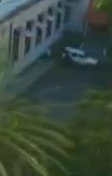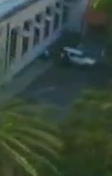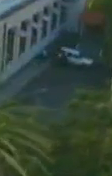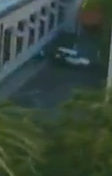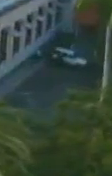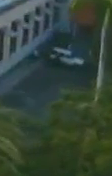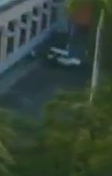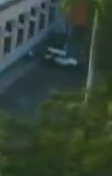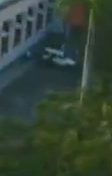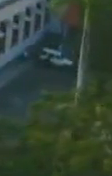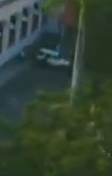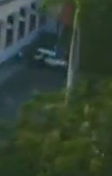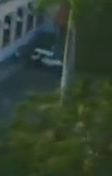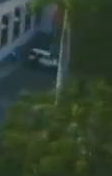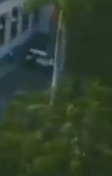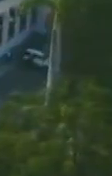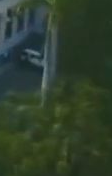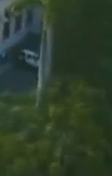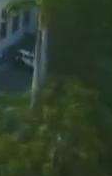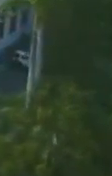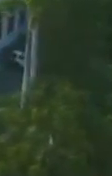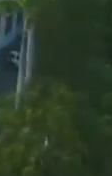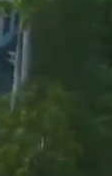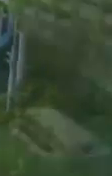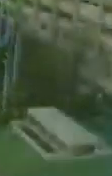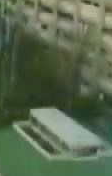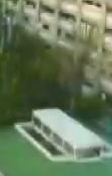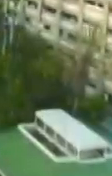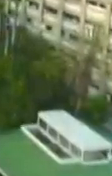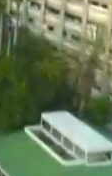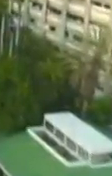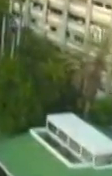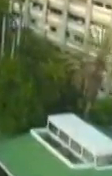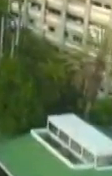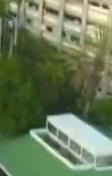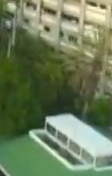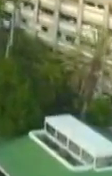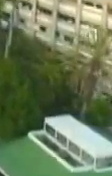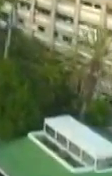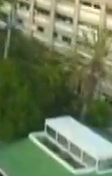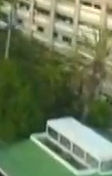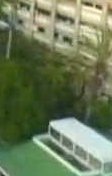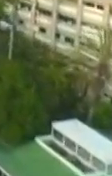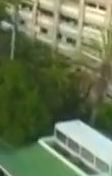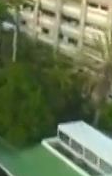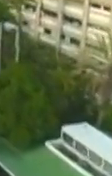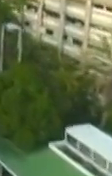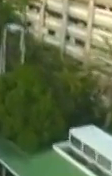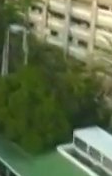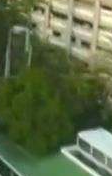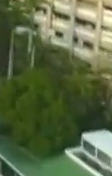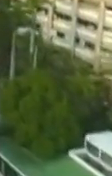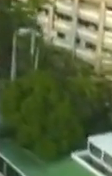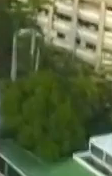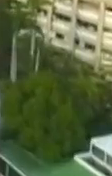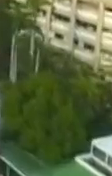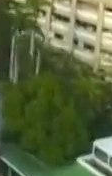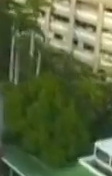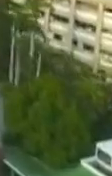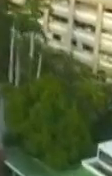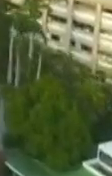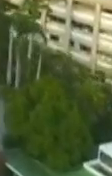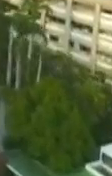digital Emprender Juntos para que todos los emprendedores y emprendedoras del país puedan realizar el respectivo registro para